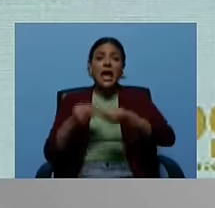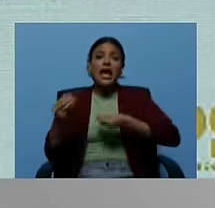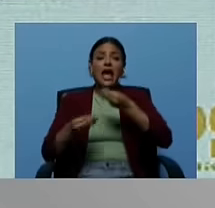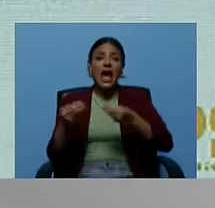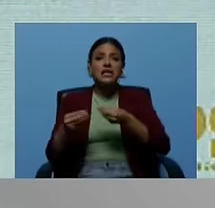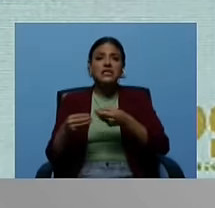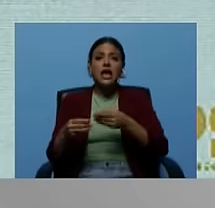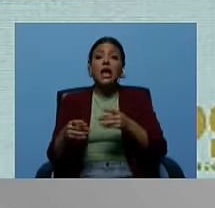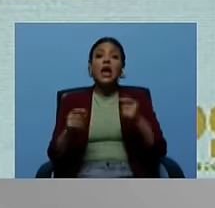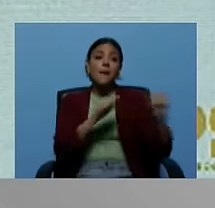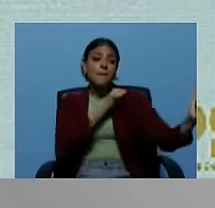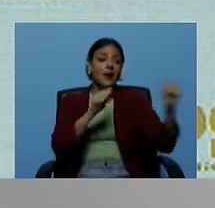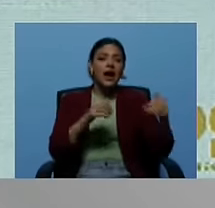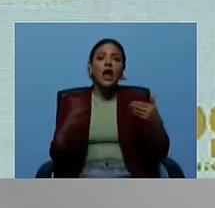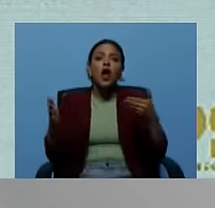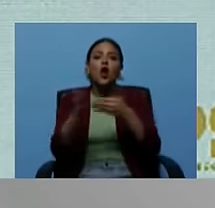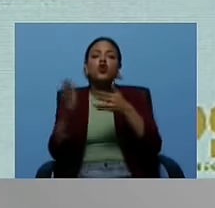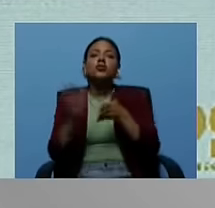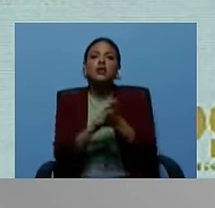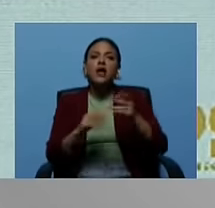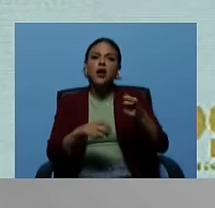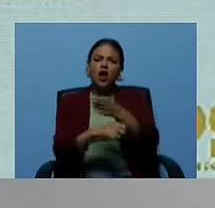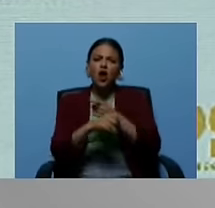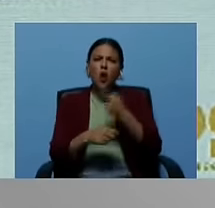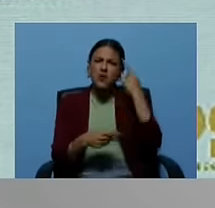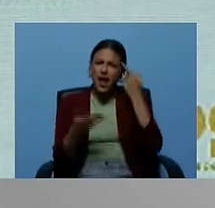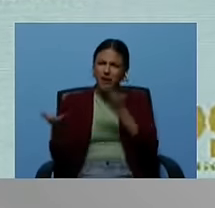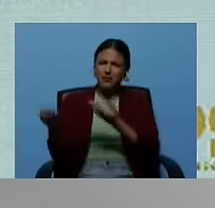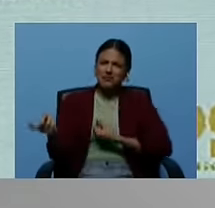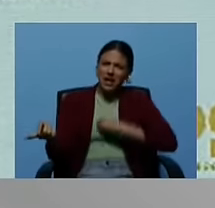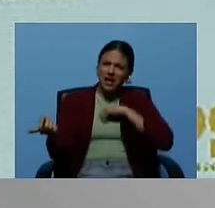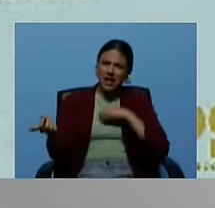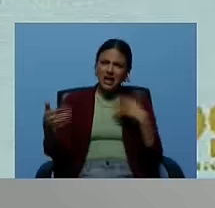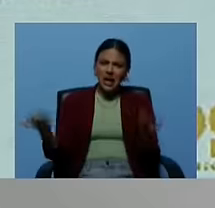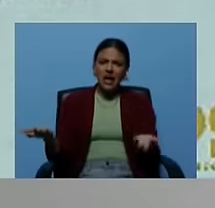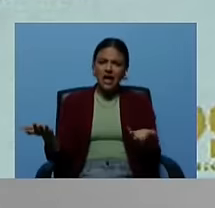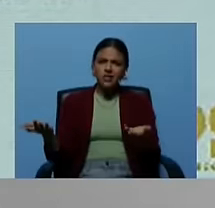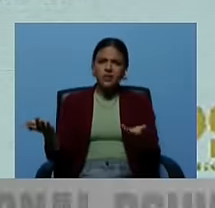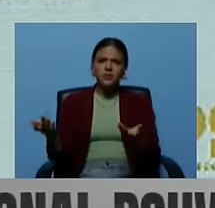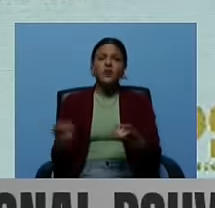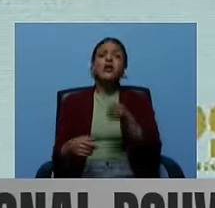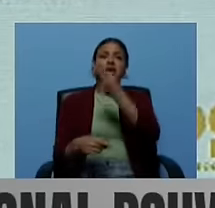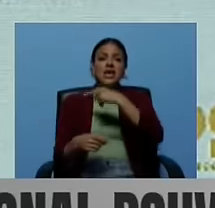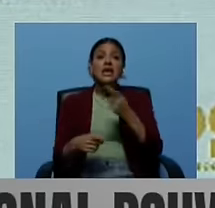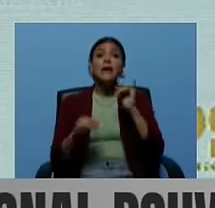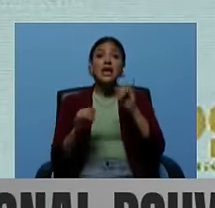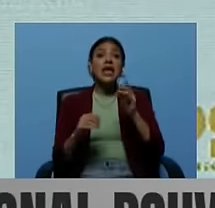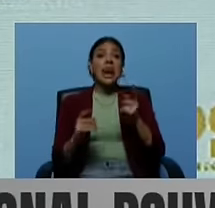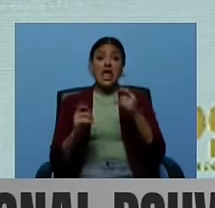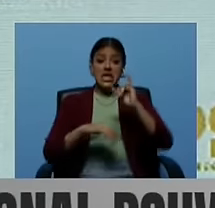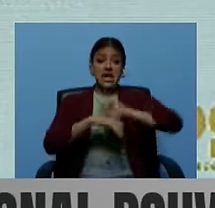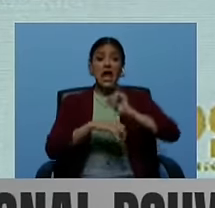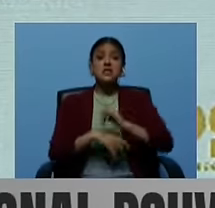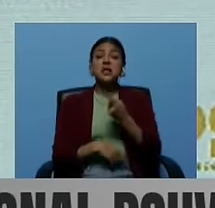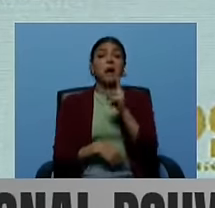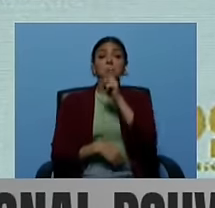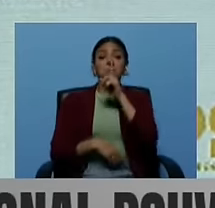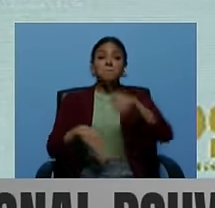anti gobierno. Y la conferencia episcopal no decía nada.